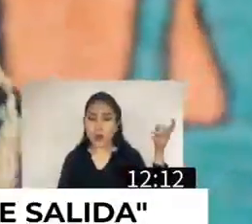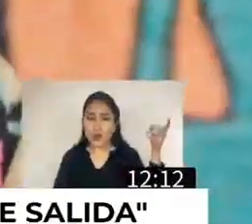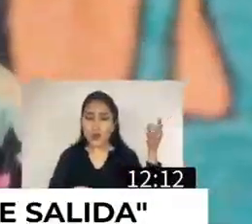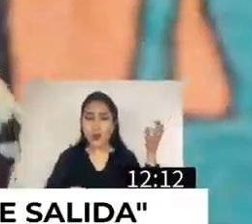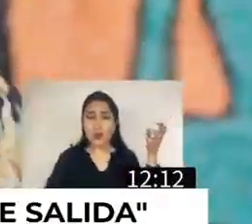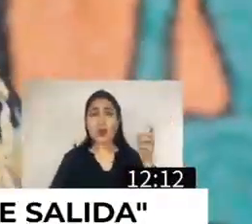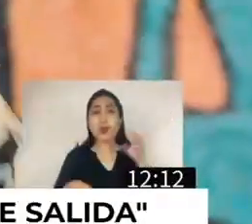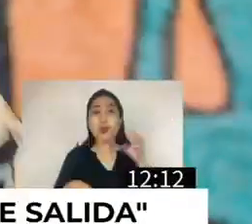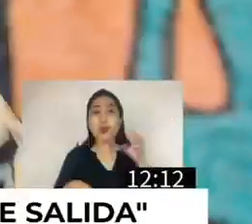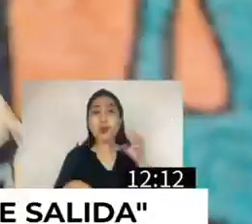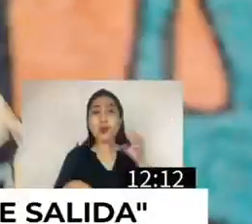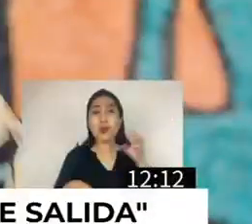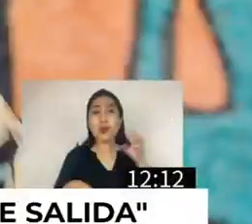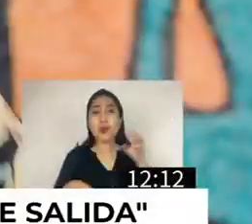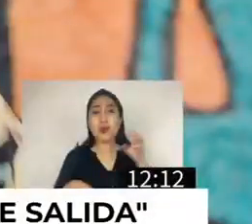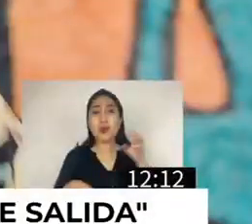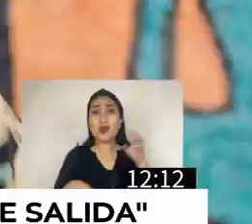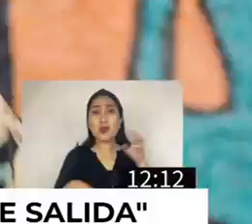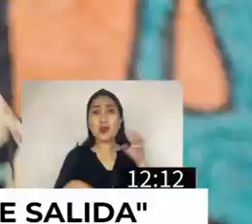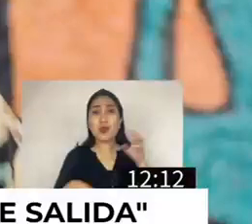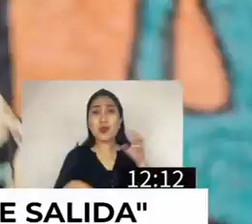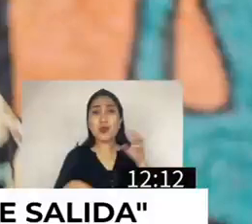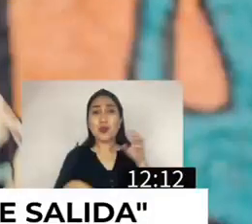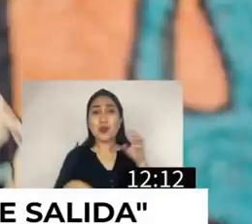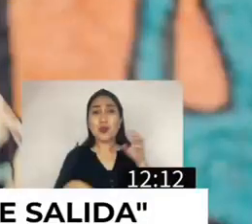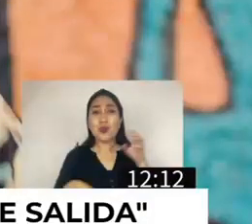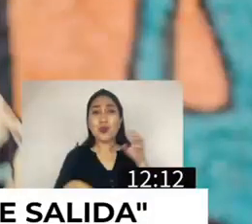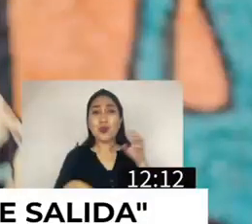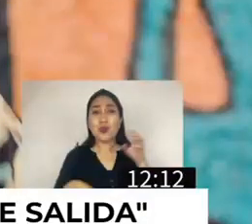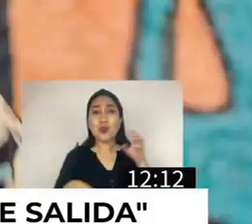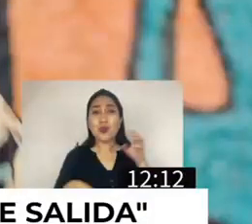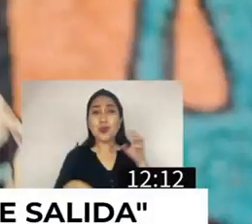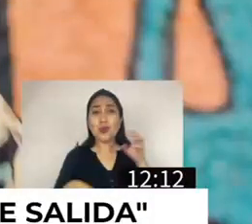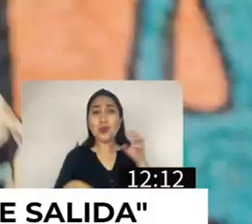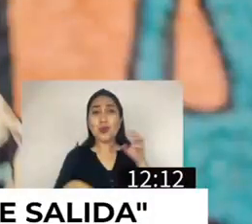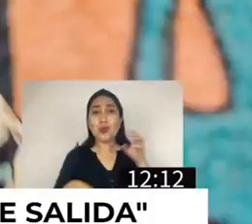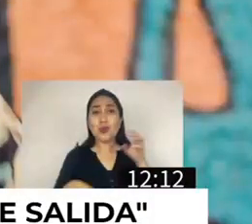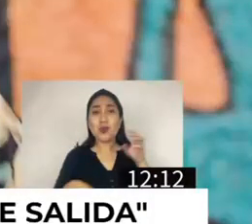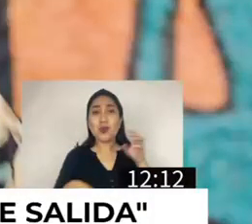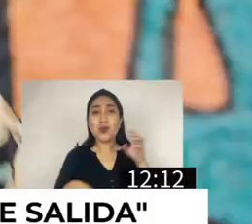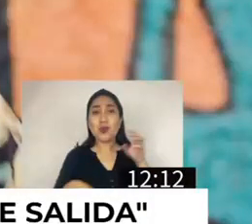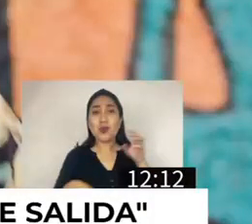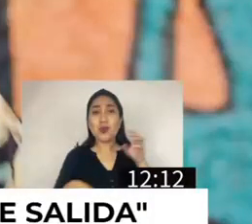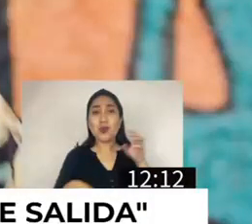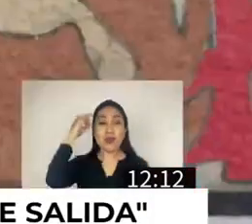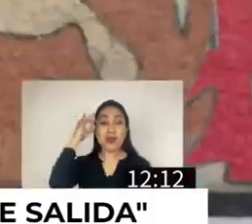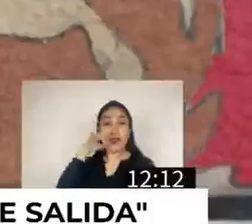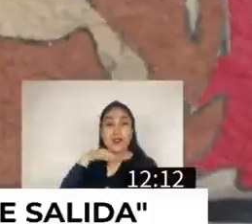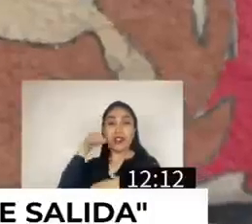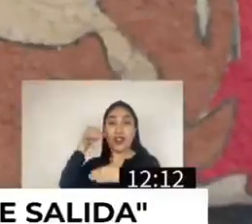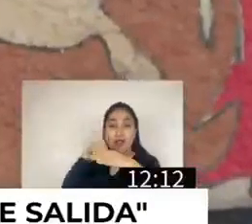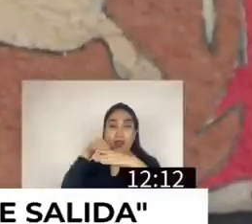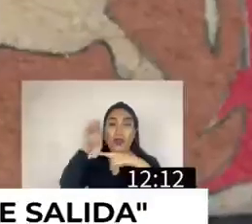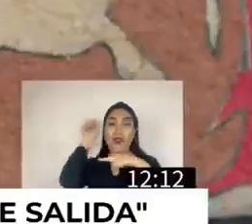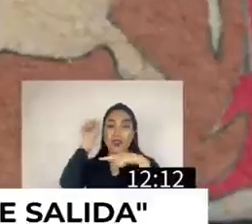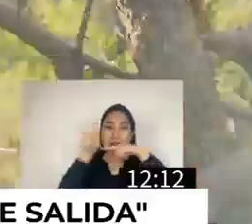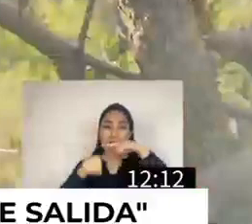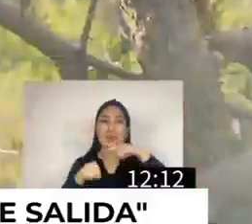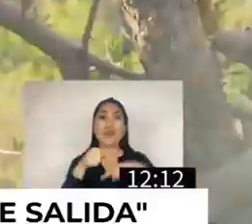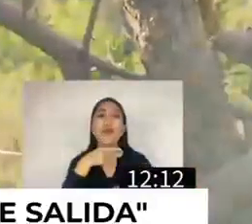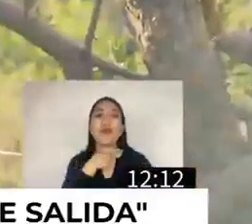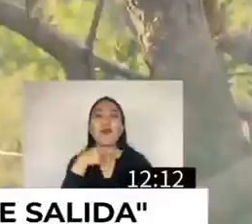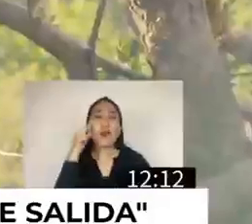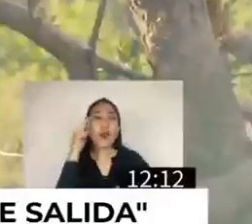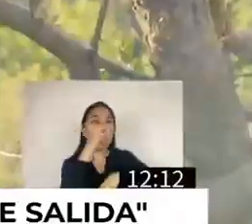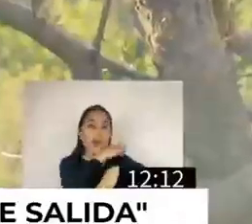Daniel tiene que ir a dar una entrevista para Argentina. En Instagram dice Pape66, me encantó la cueca, un mensaje de alegría y de celebración